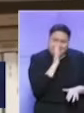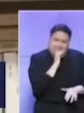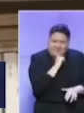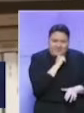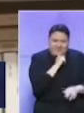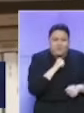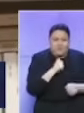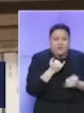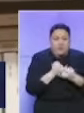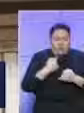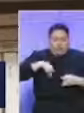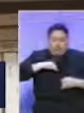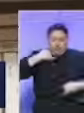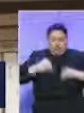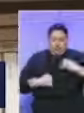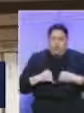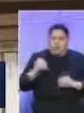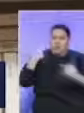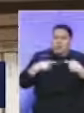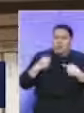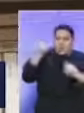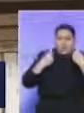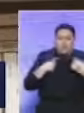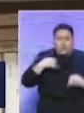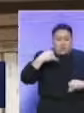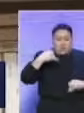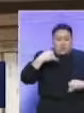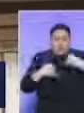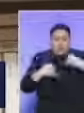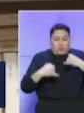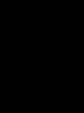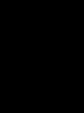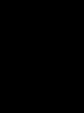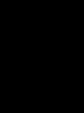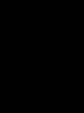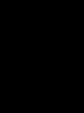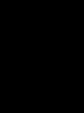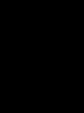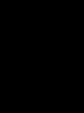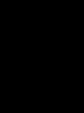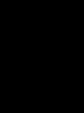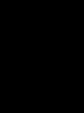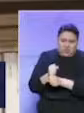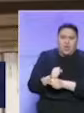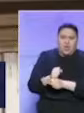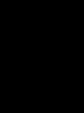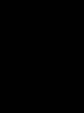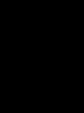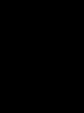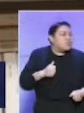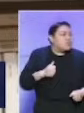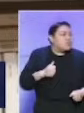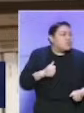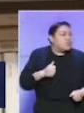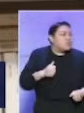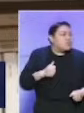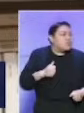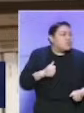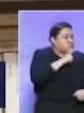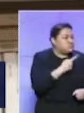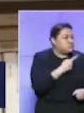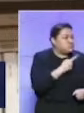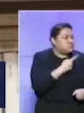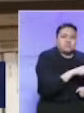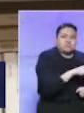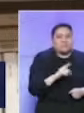desde esta jurisdicción que el abuso de un instrumento diseñado para proteger a las mujeres sea mal usado para coartar la crítica